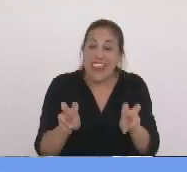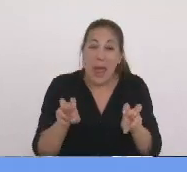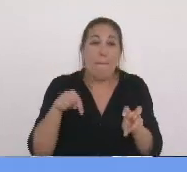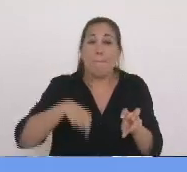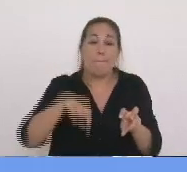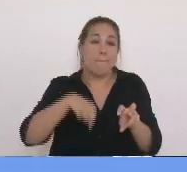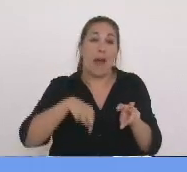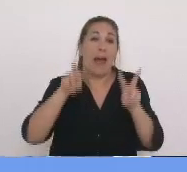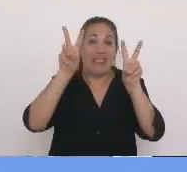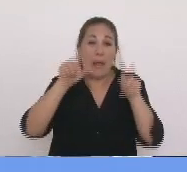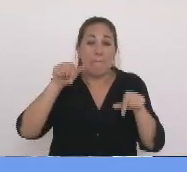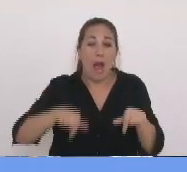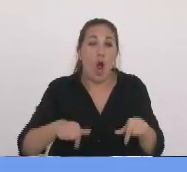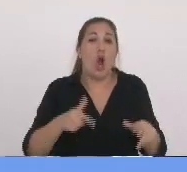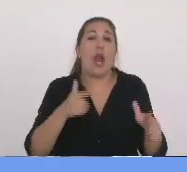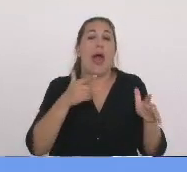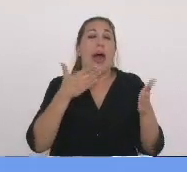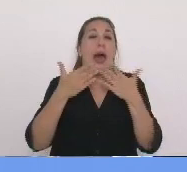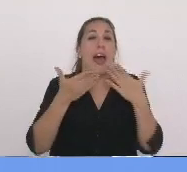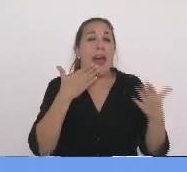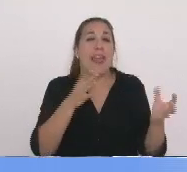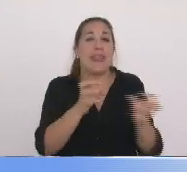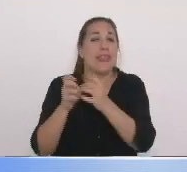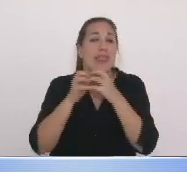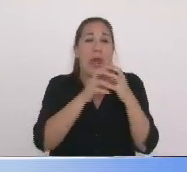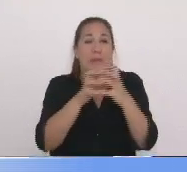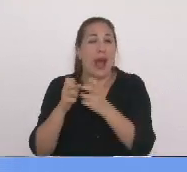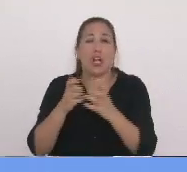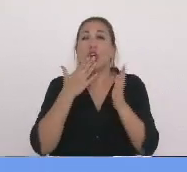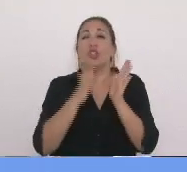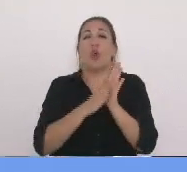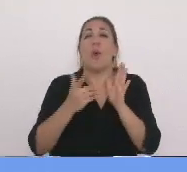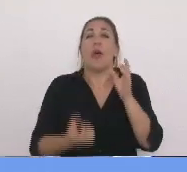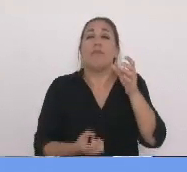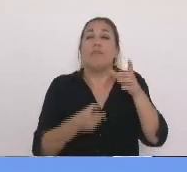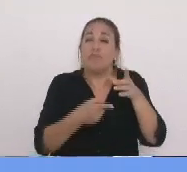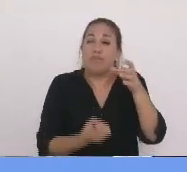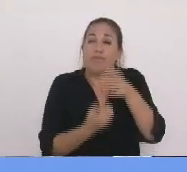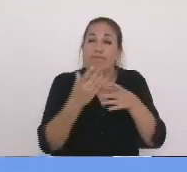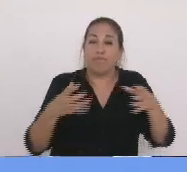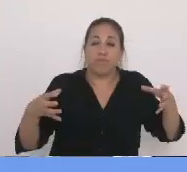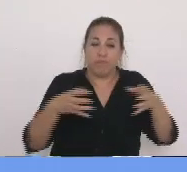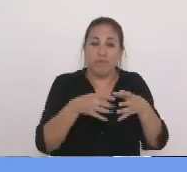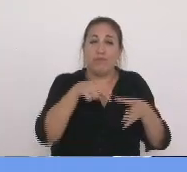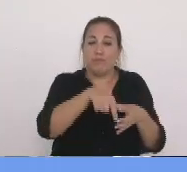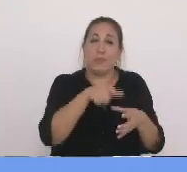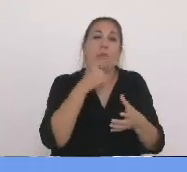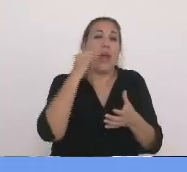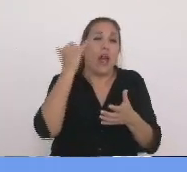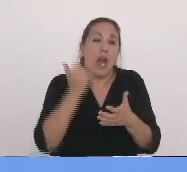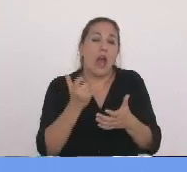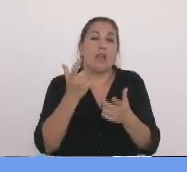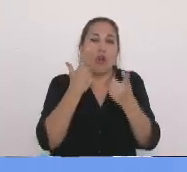debatiendo que es nada más y nada menos que la constitución de un órgano que imparte la justicia y que tiene todas las